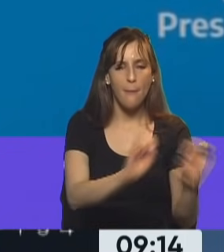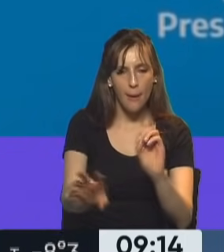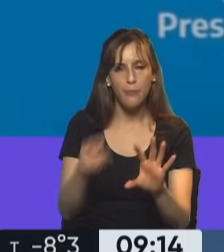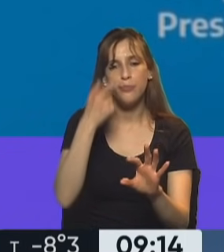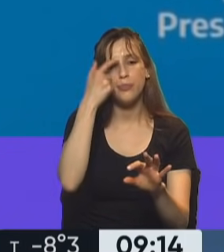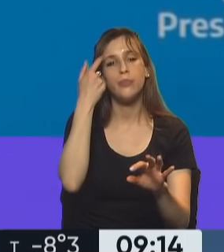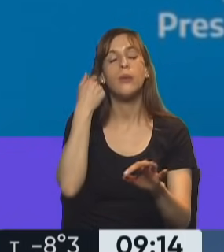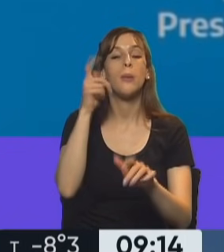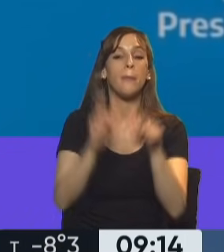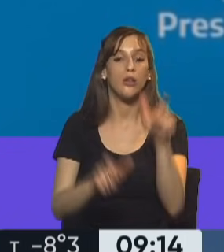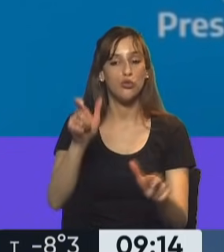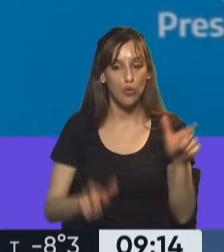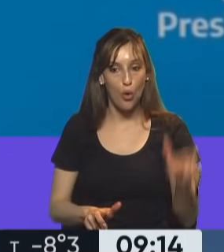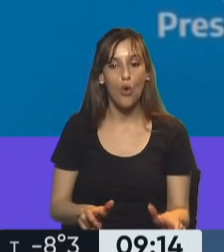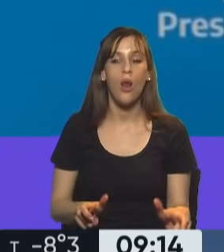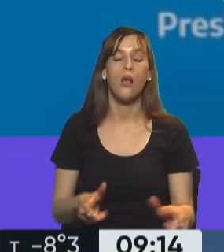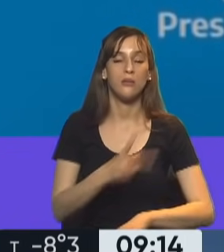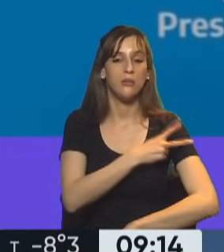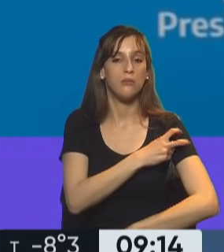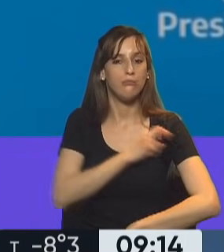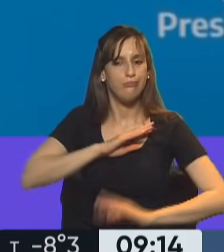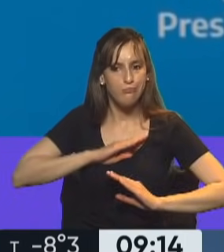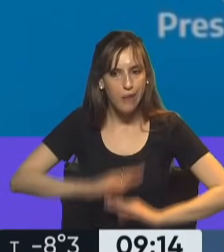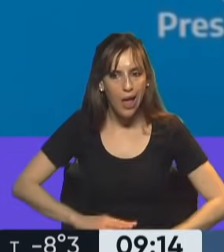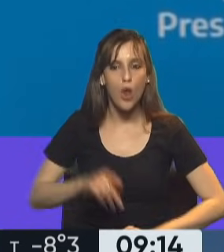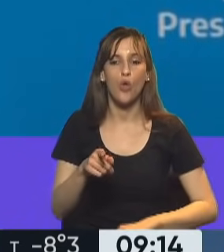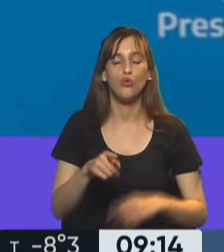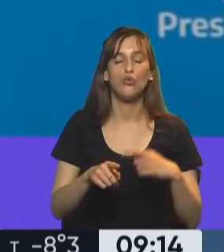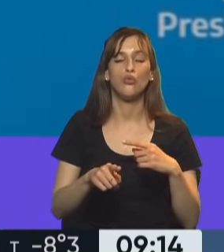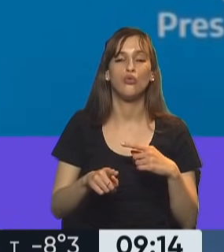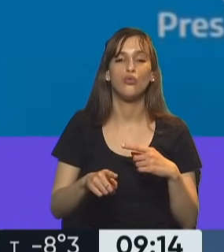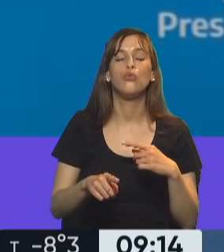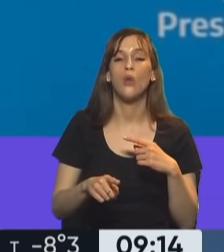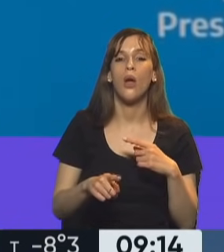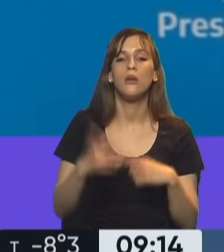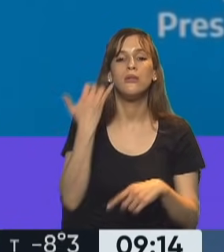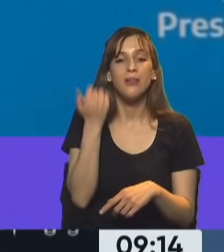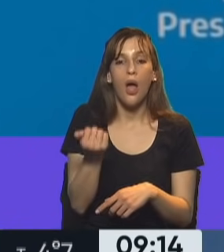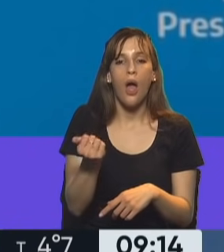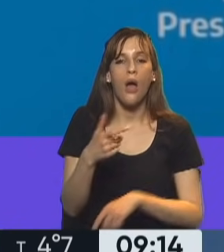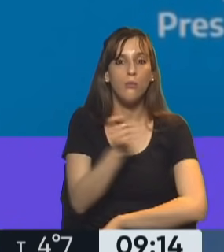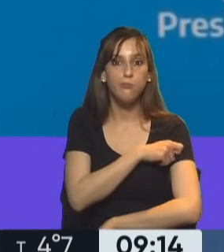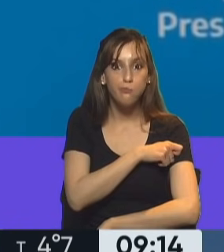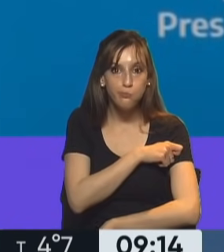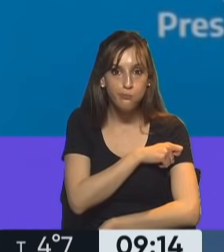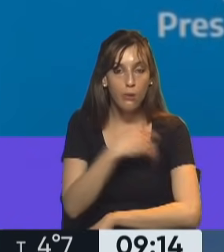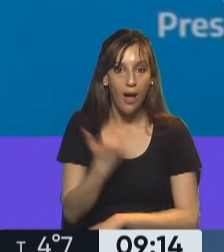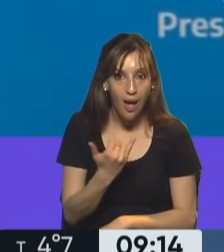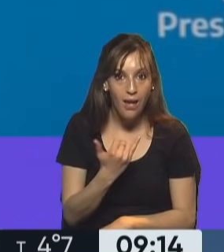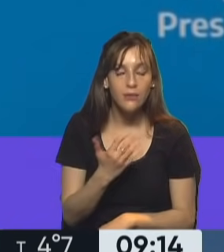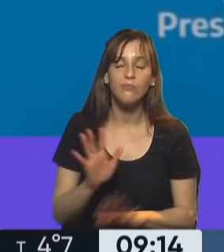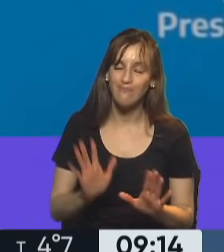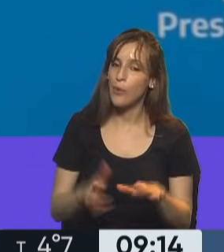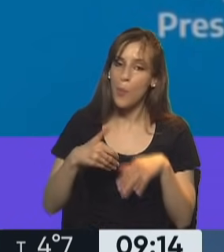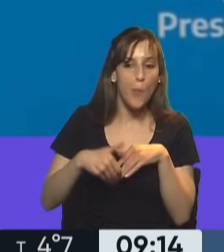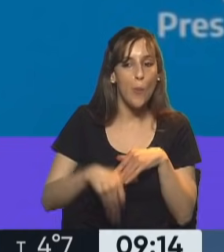personas inmunocomprometidas que hayan recibido el esquema primario indicado para cualquiera de las vacunas disponibles contra la COVID-19 van